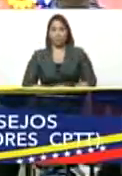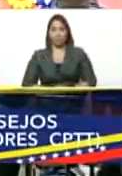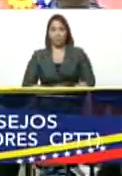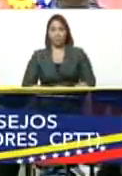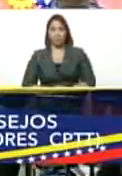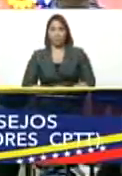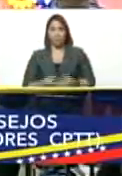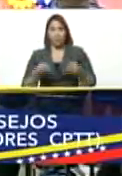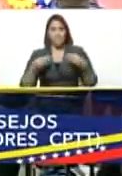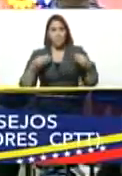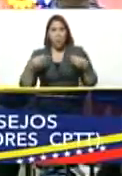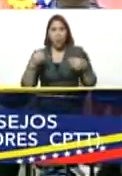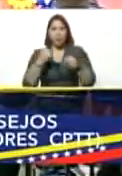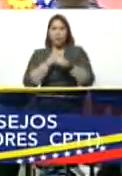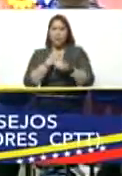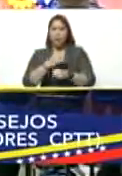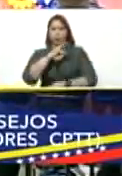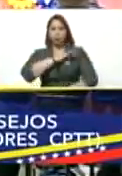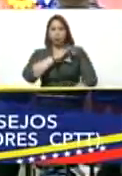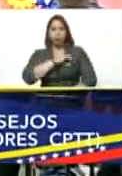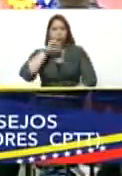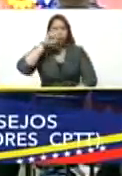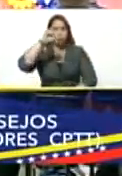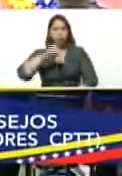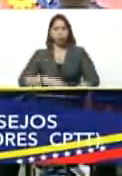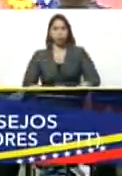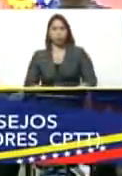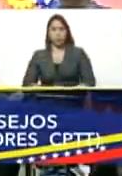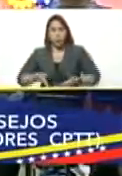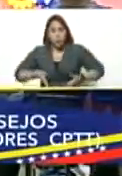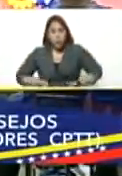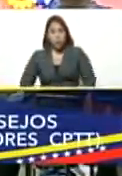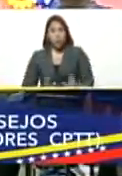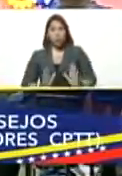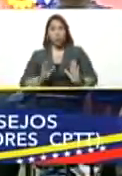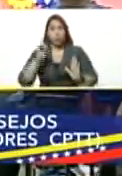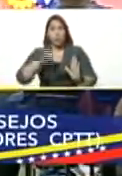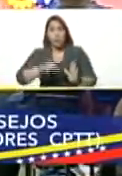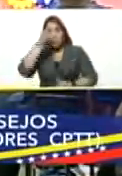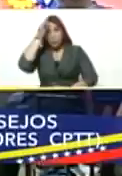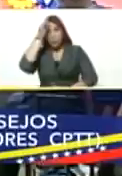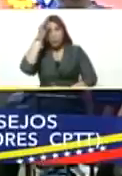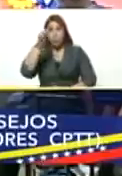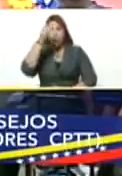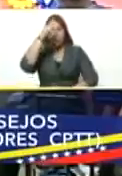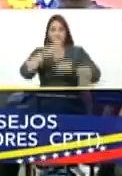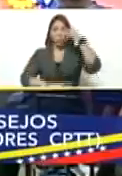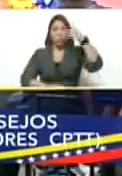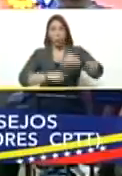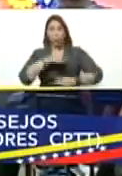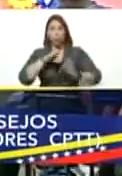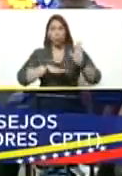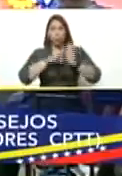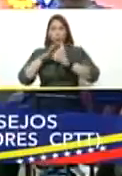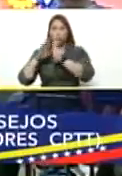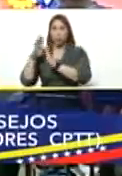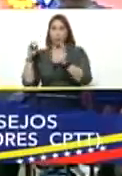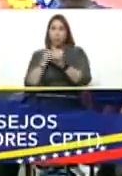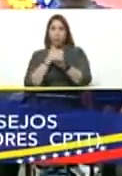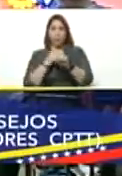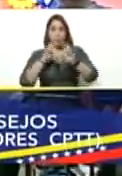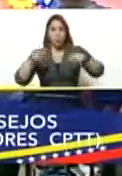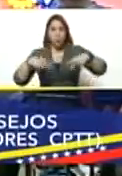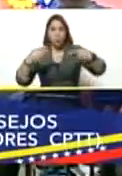el modelo de gestión socialista surgido de los consejos productivos de trabajadores, el nuevo